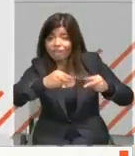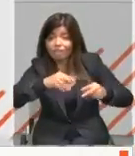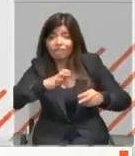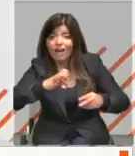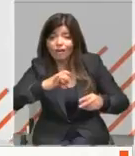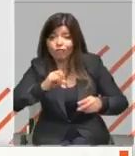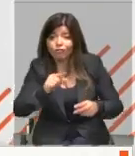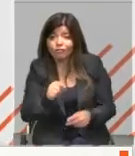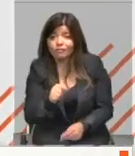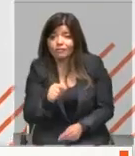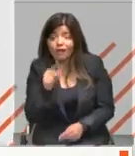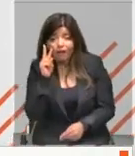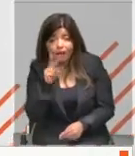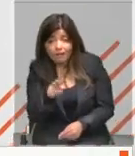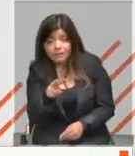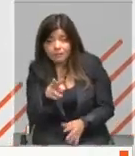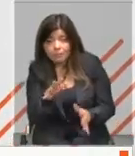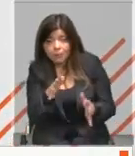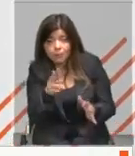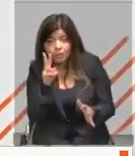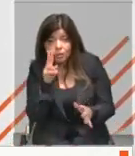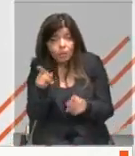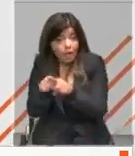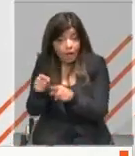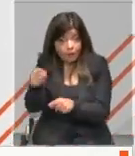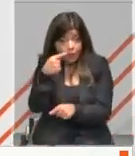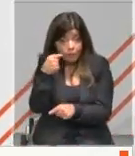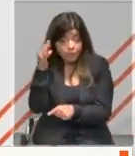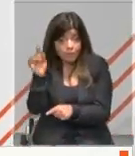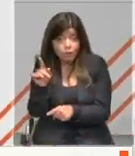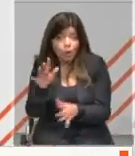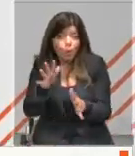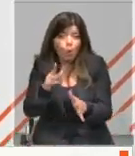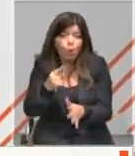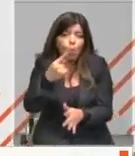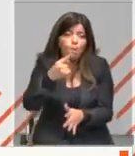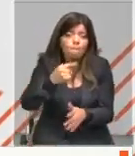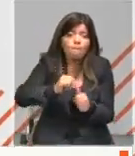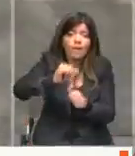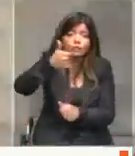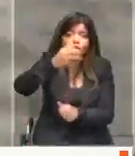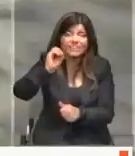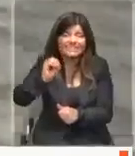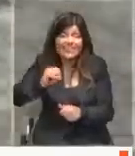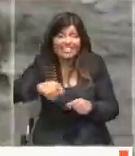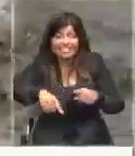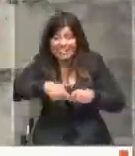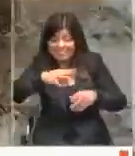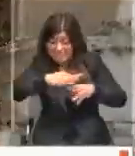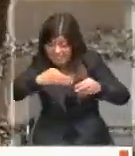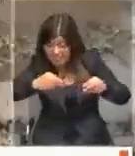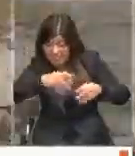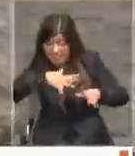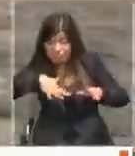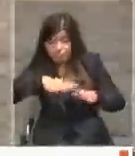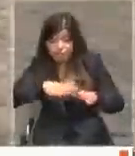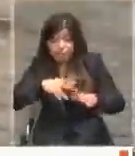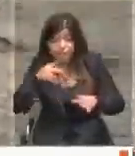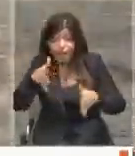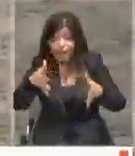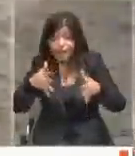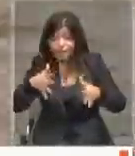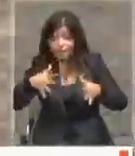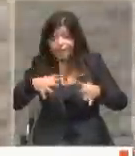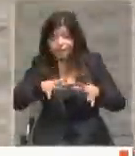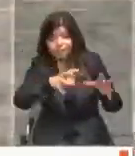Y ahí, de ahí para abajo, más o menos, mira, donde está mi hermano, como 1.60 metros de barro. Ahí está el camión del Gaby, que